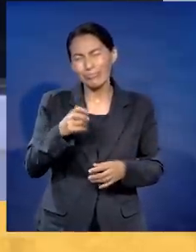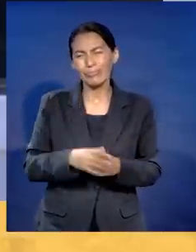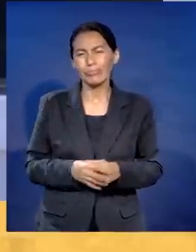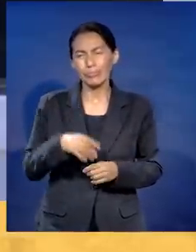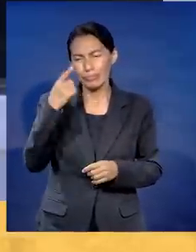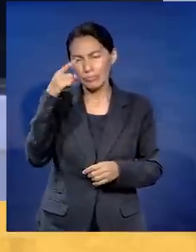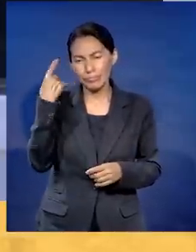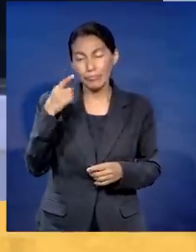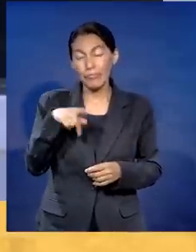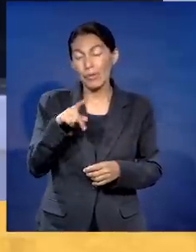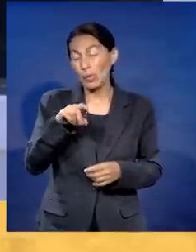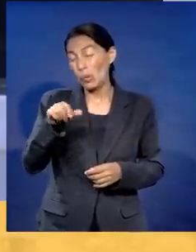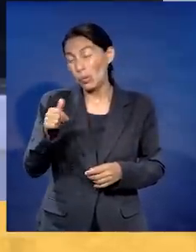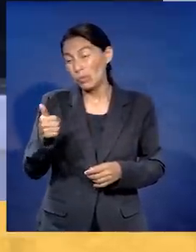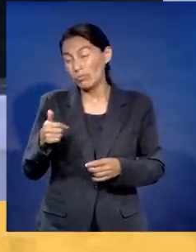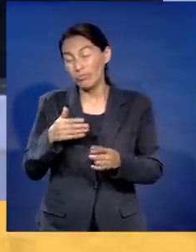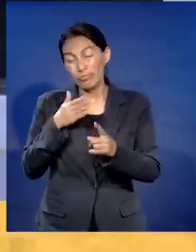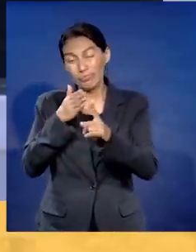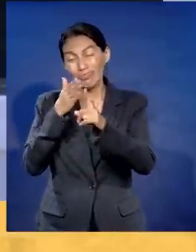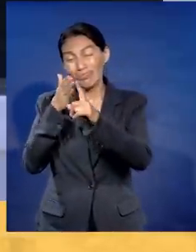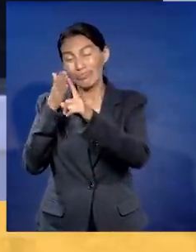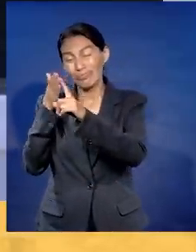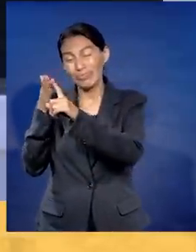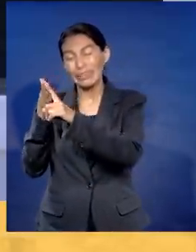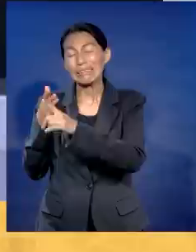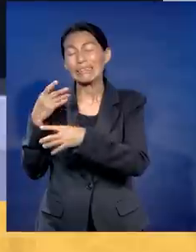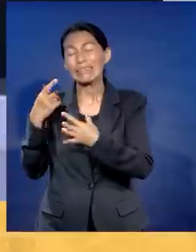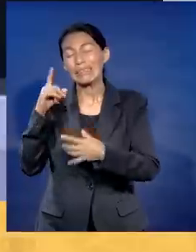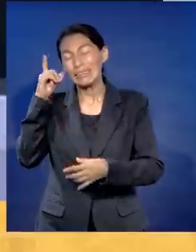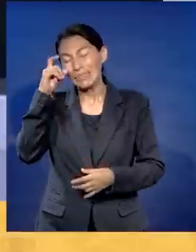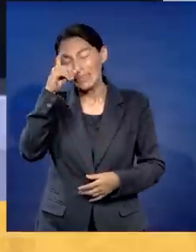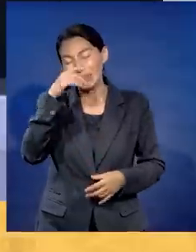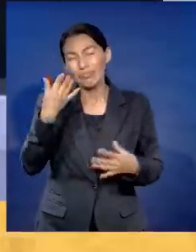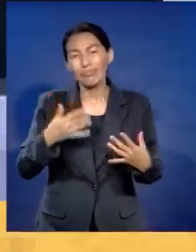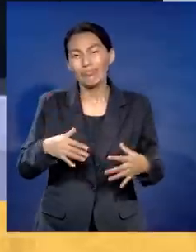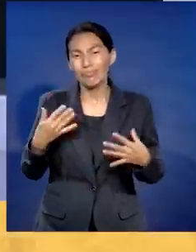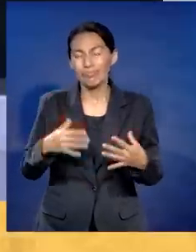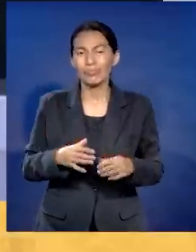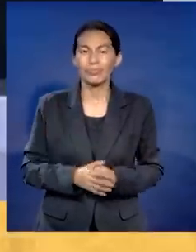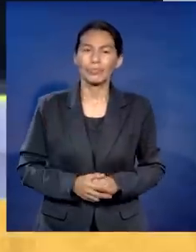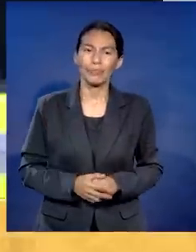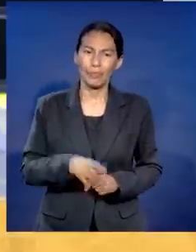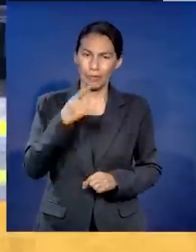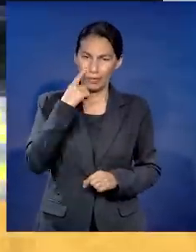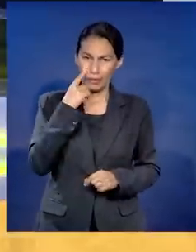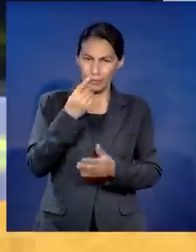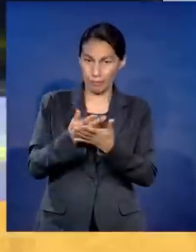más simples. Hay asuntos más profundos de expectativas que son frustradas. Mire,